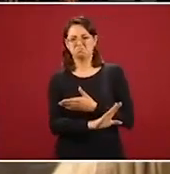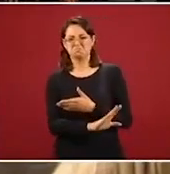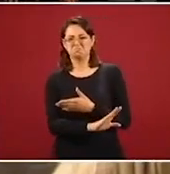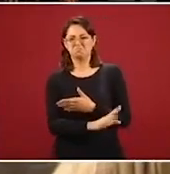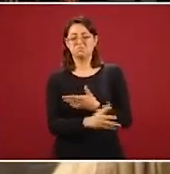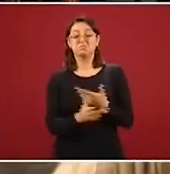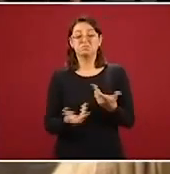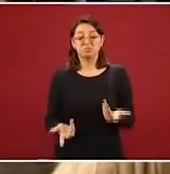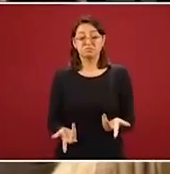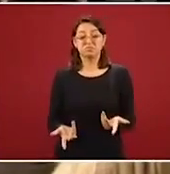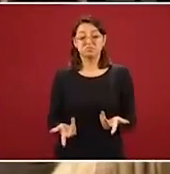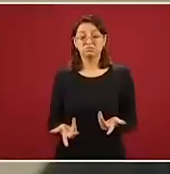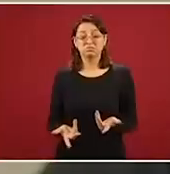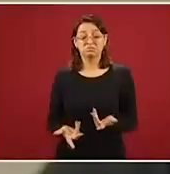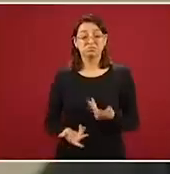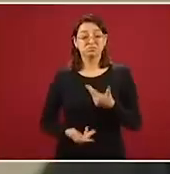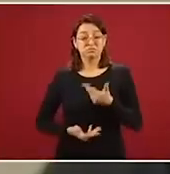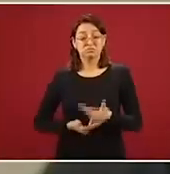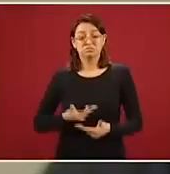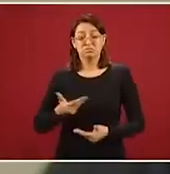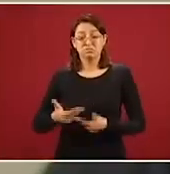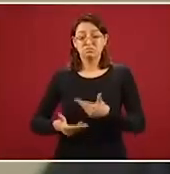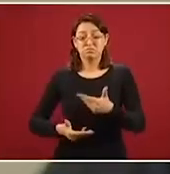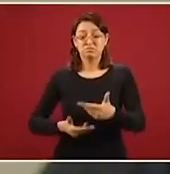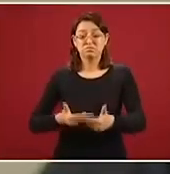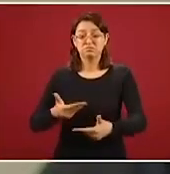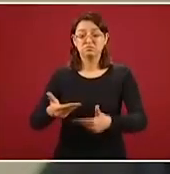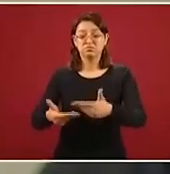Así vamos a ir